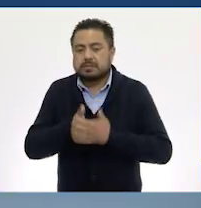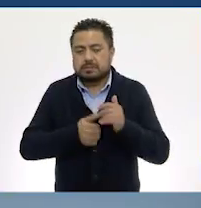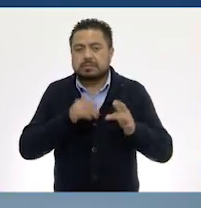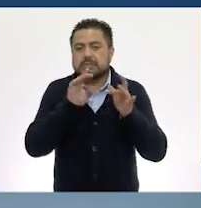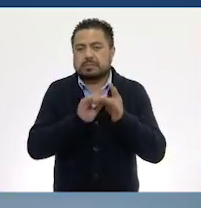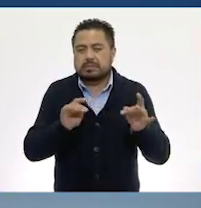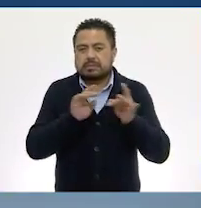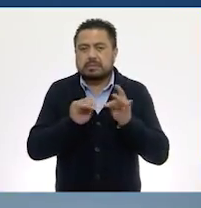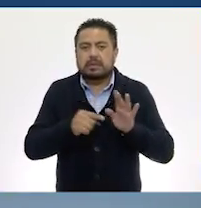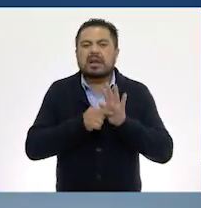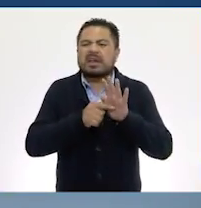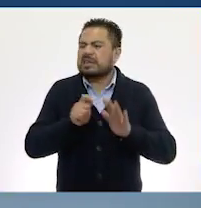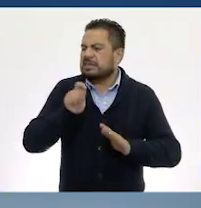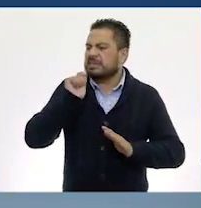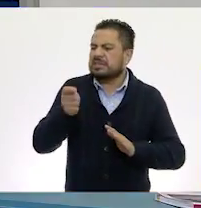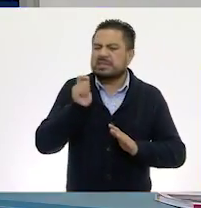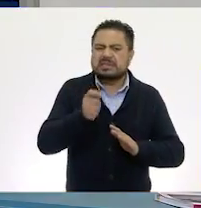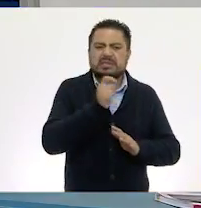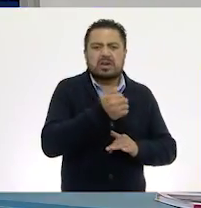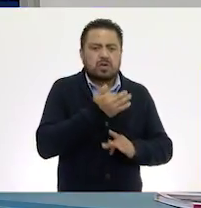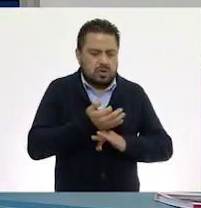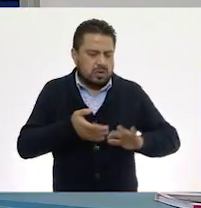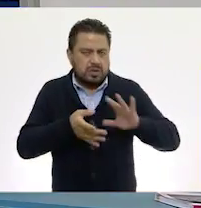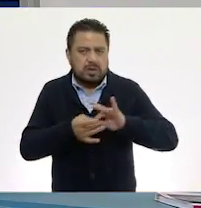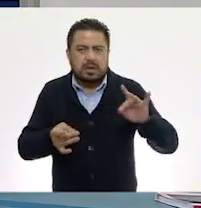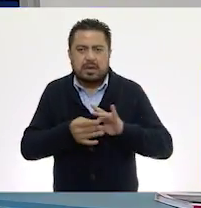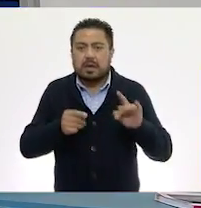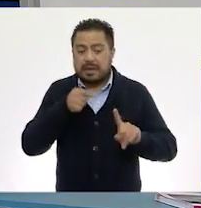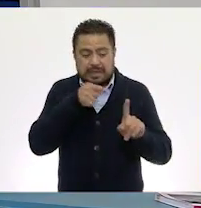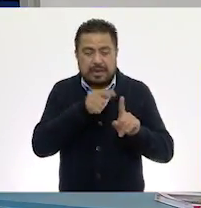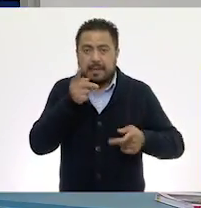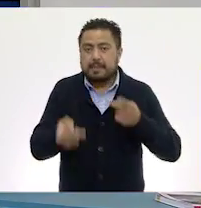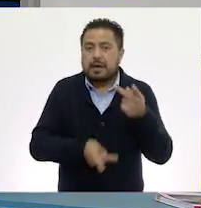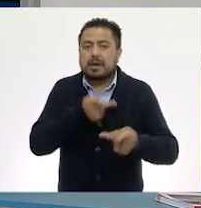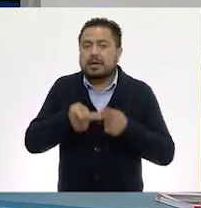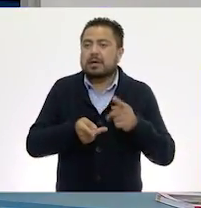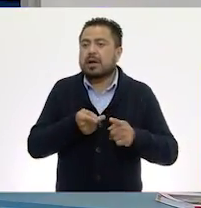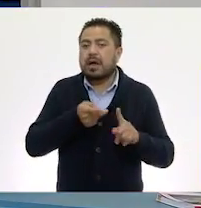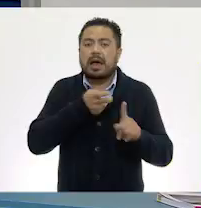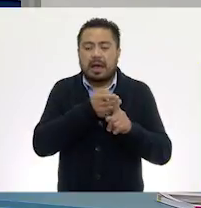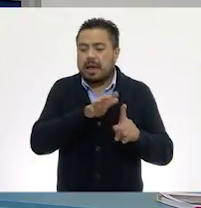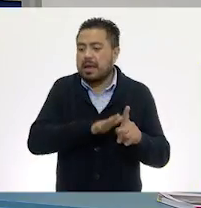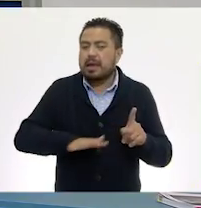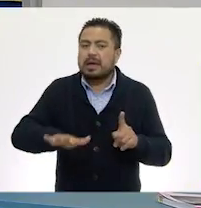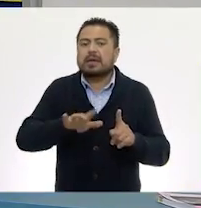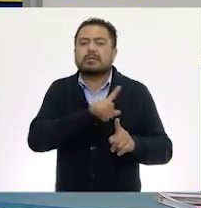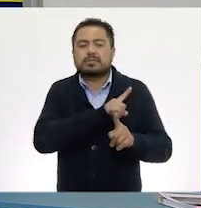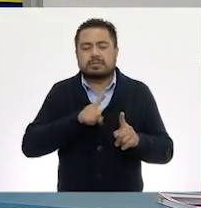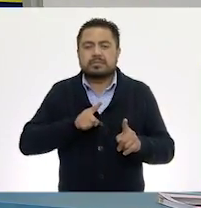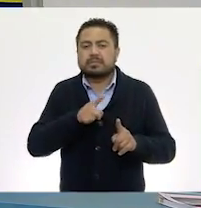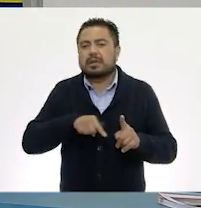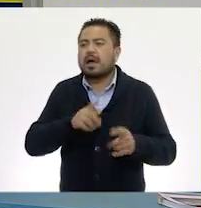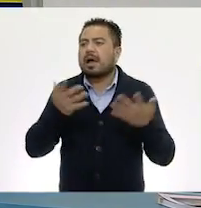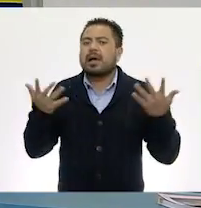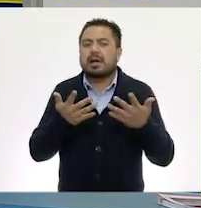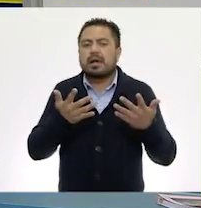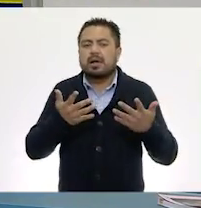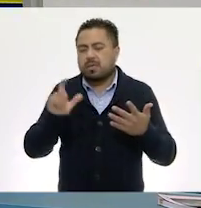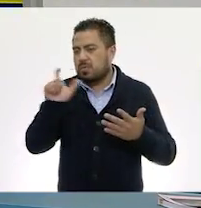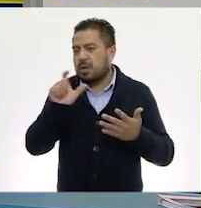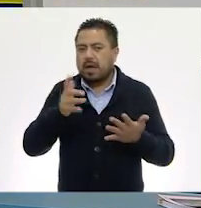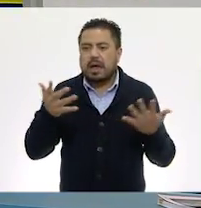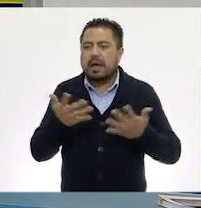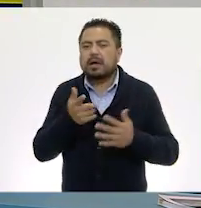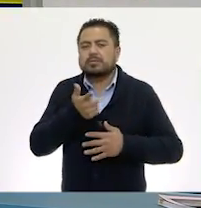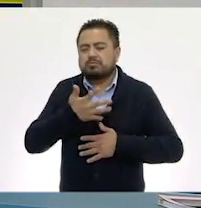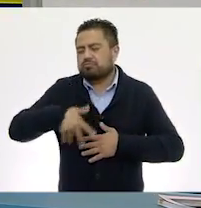voy a explicar a qué es exactamente a lo que me refiero. Estas preguntas son aquellas que te tendrías que hacer cada vez que realices